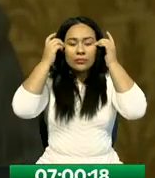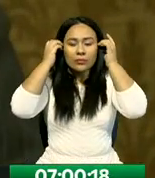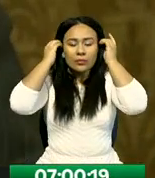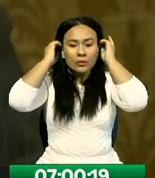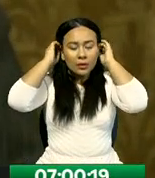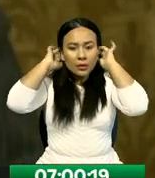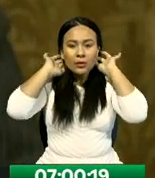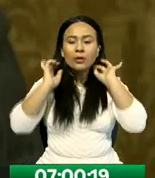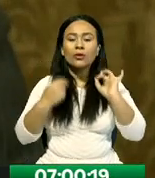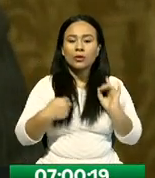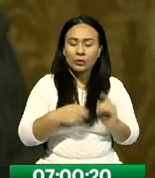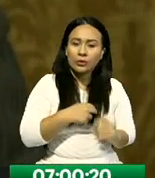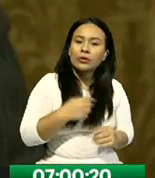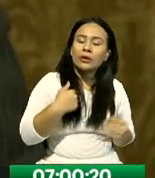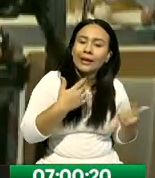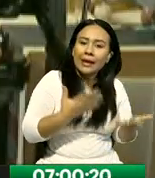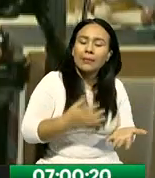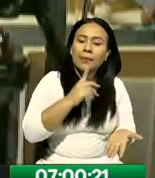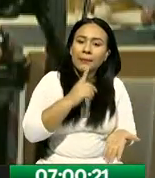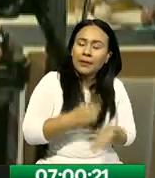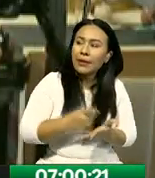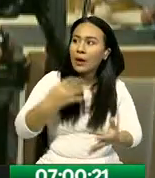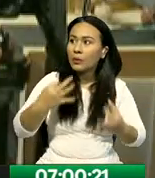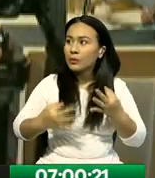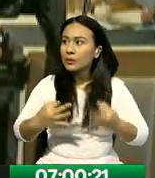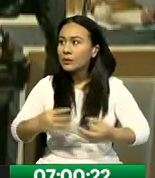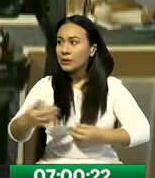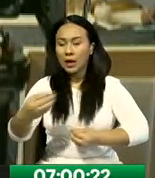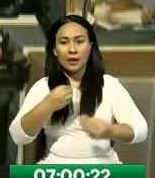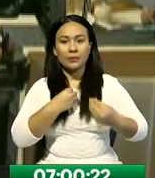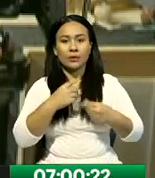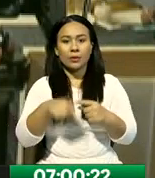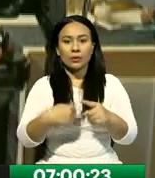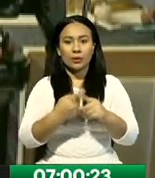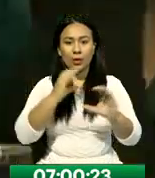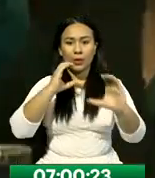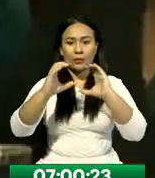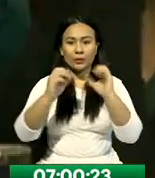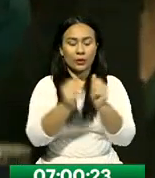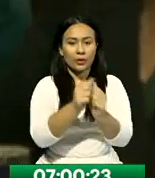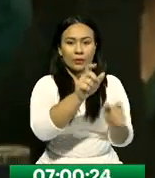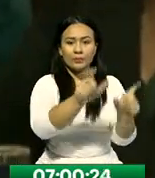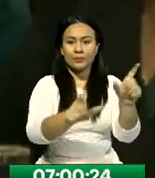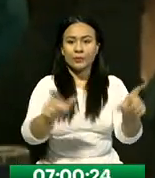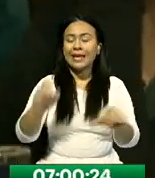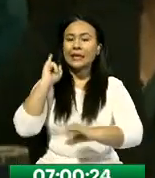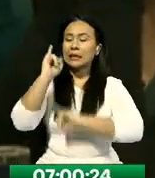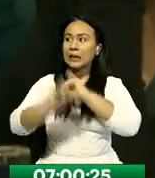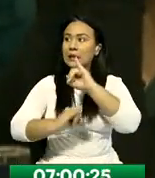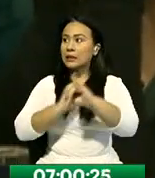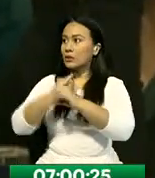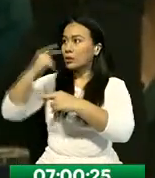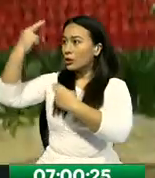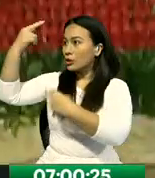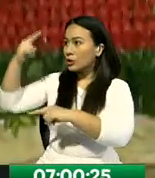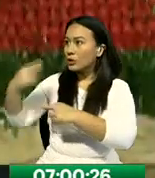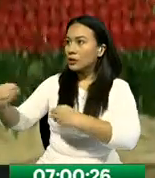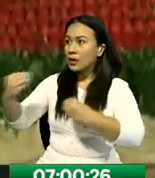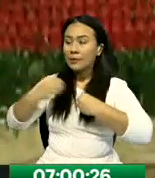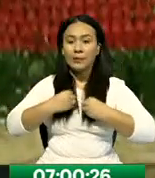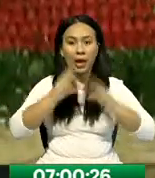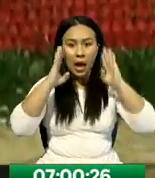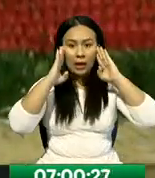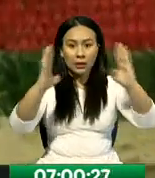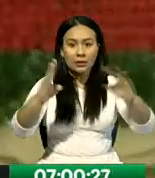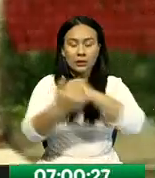verdad y que haya justicia. Nada más. Estas declaraciones las realizó en un conversatorio con agencias internacionales de noticias y reiteró su